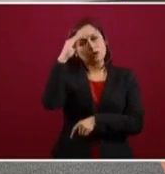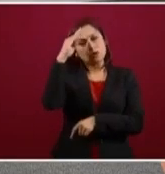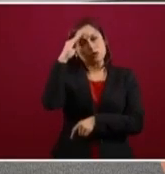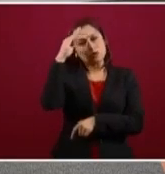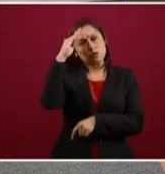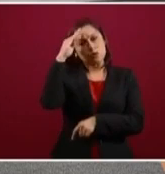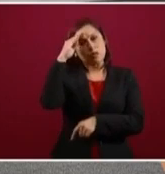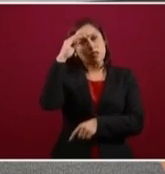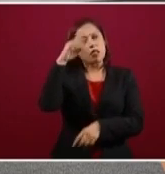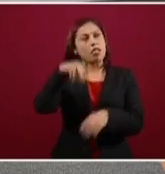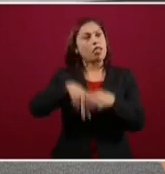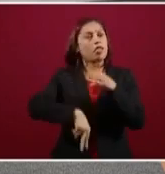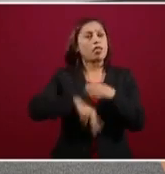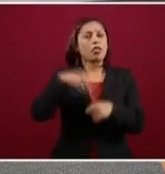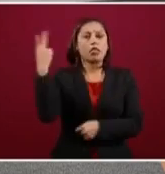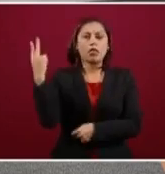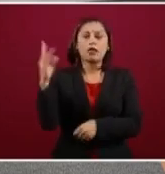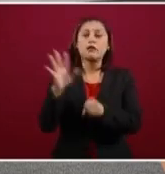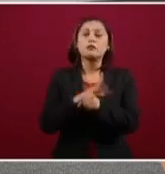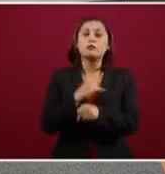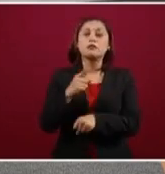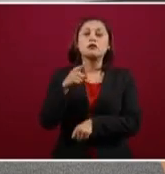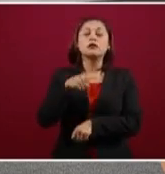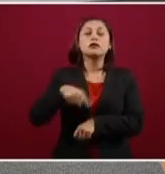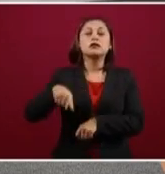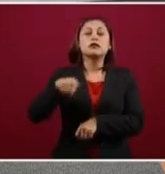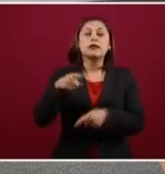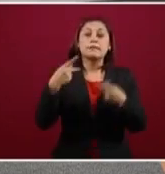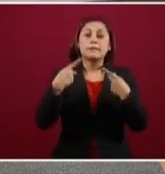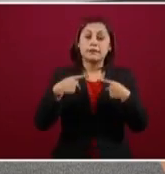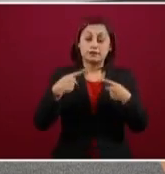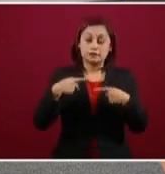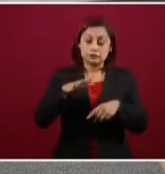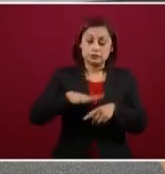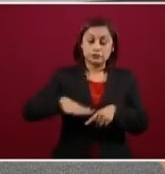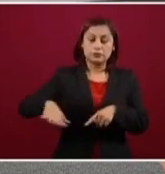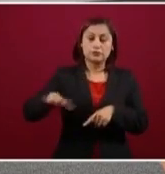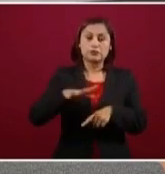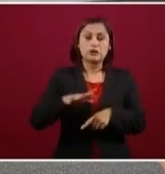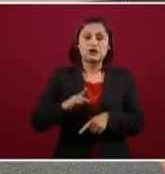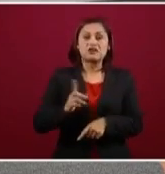vemos actos de ultraviolencia, individualismo.